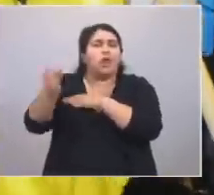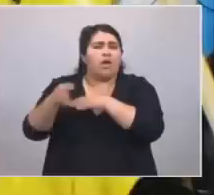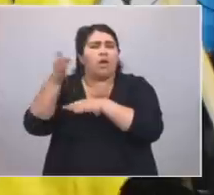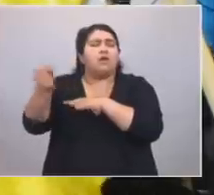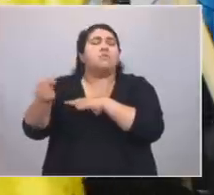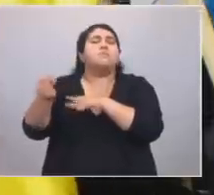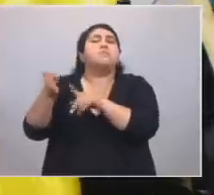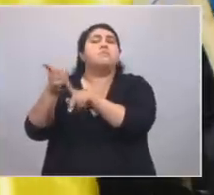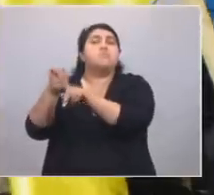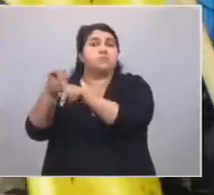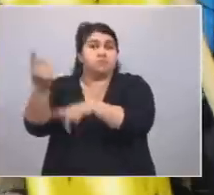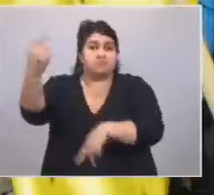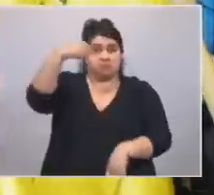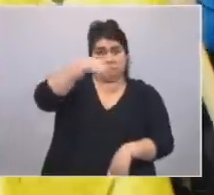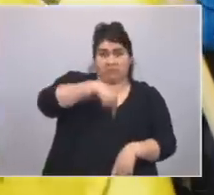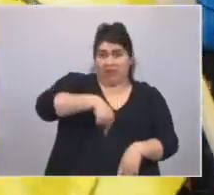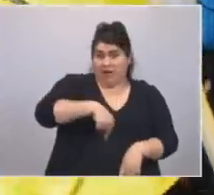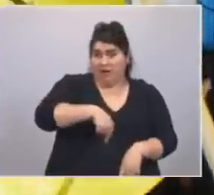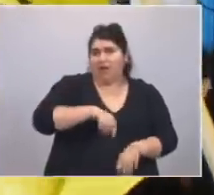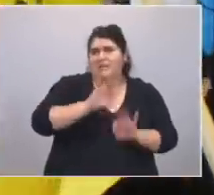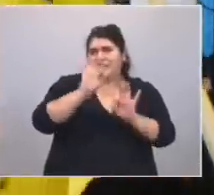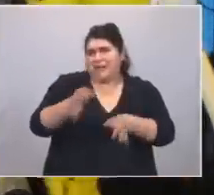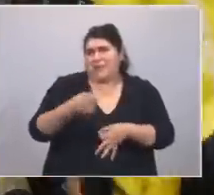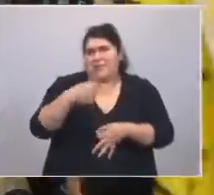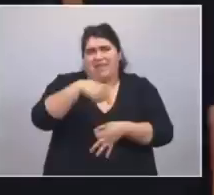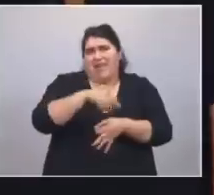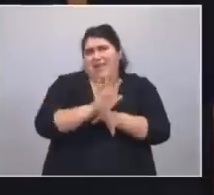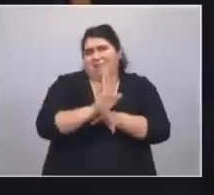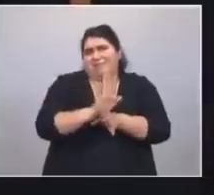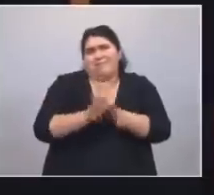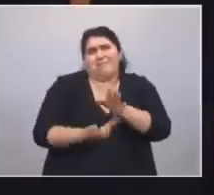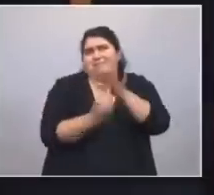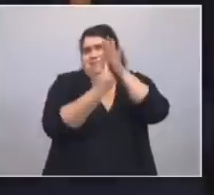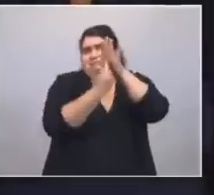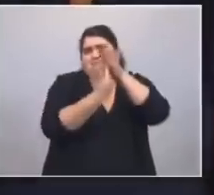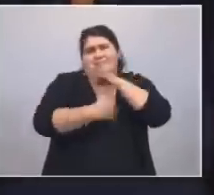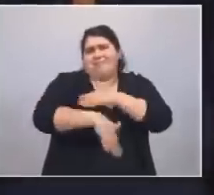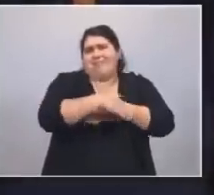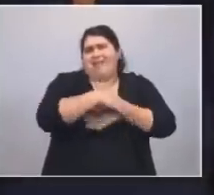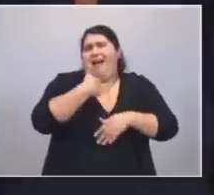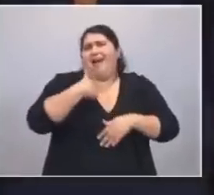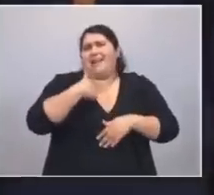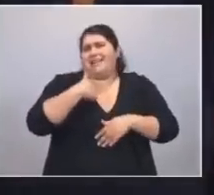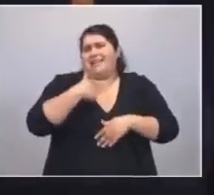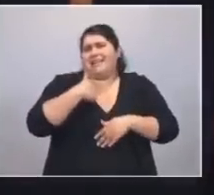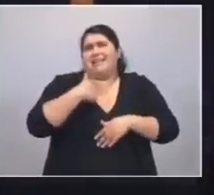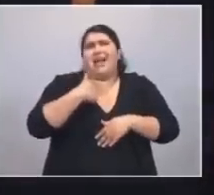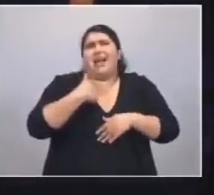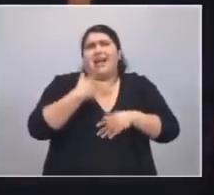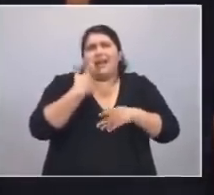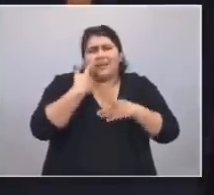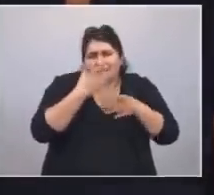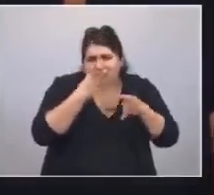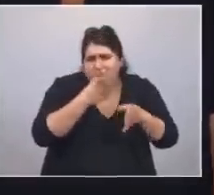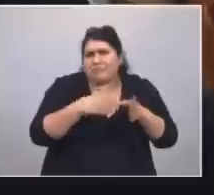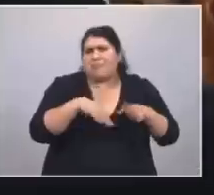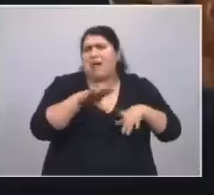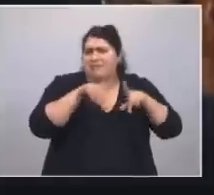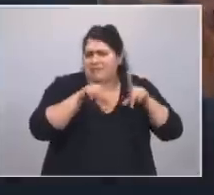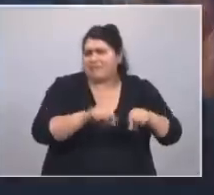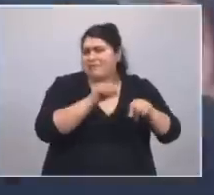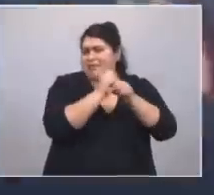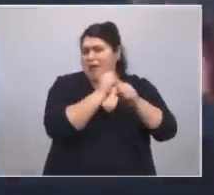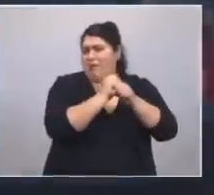sabía que venía al corazón de la Argentina del trabajo. Sabía